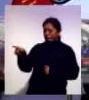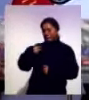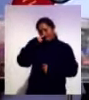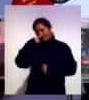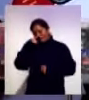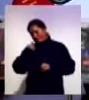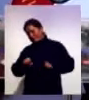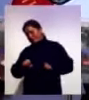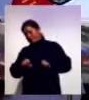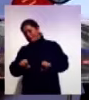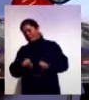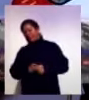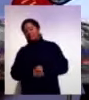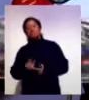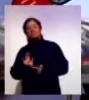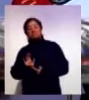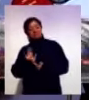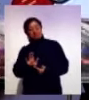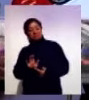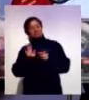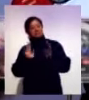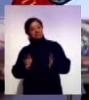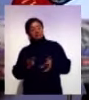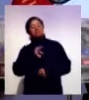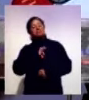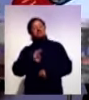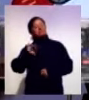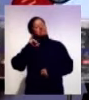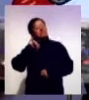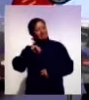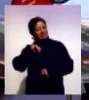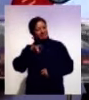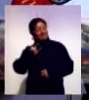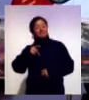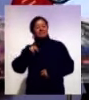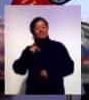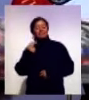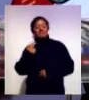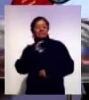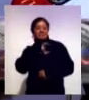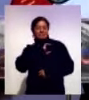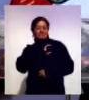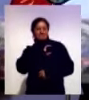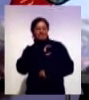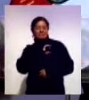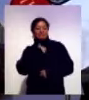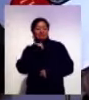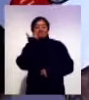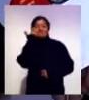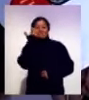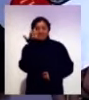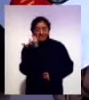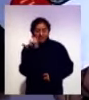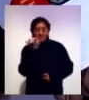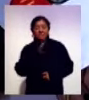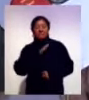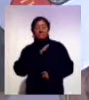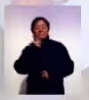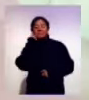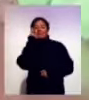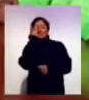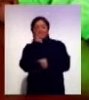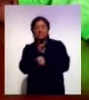orgullosamente han demostrado que sí se puede cuando se quiere y cuando se tiene voluntad para